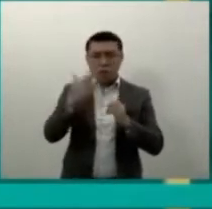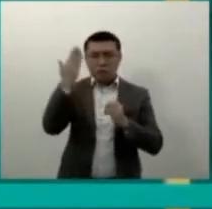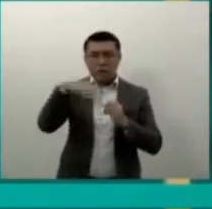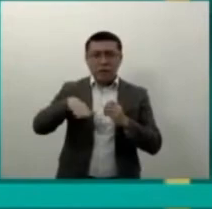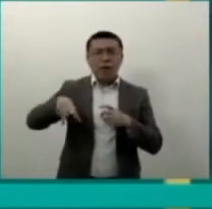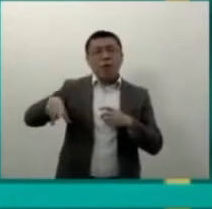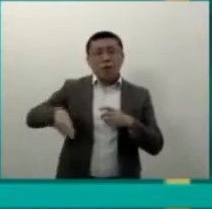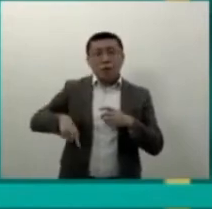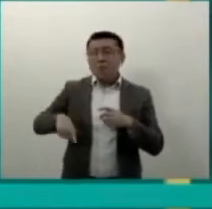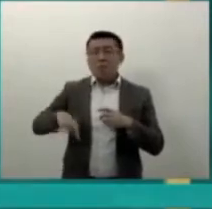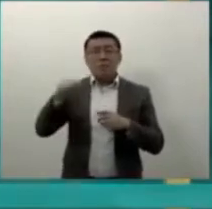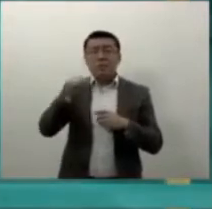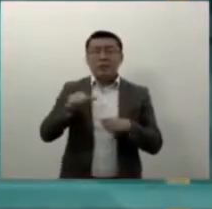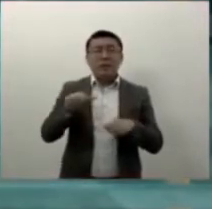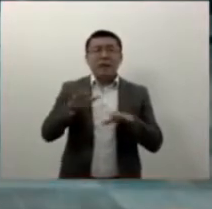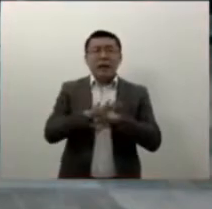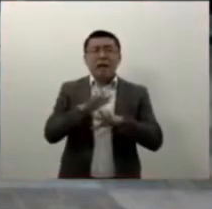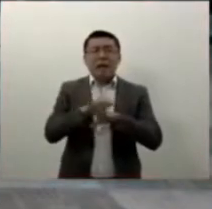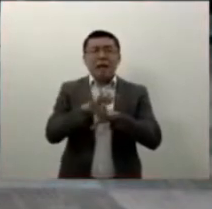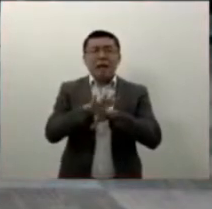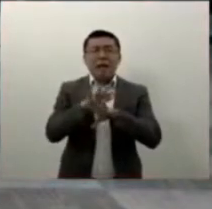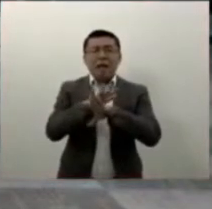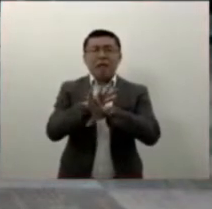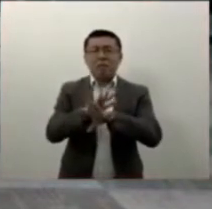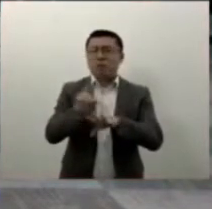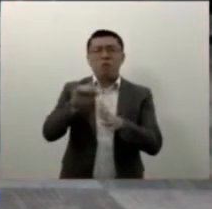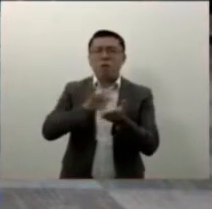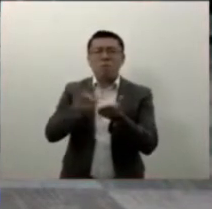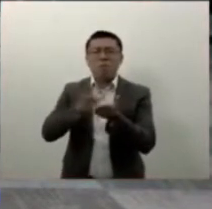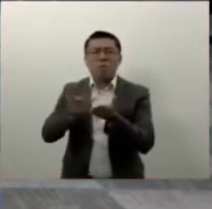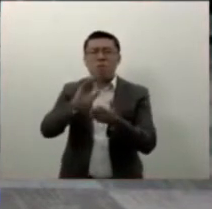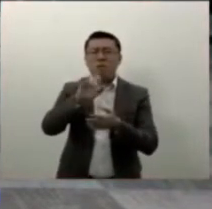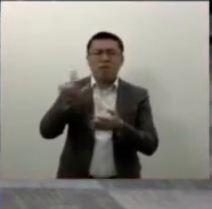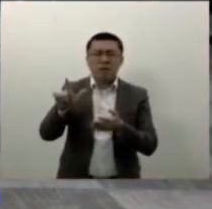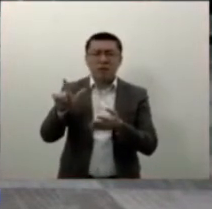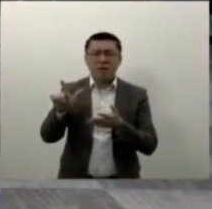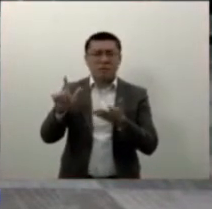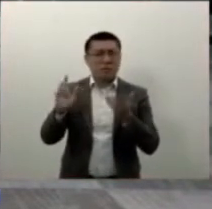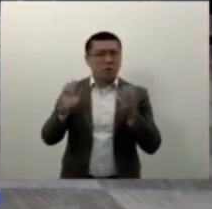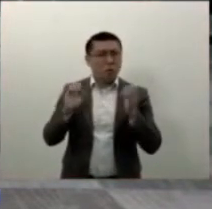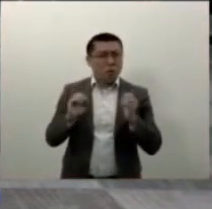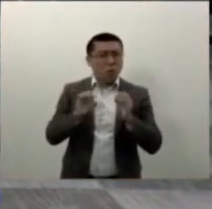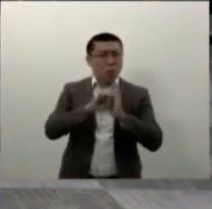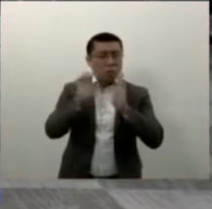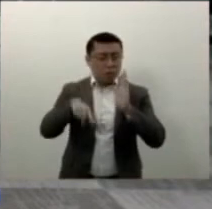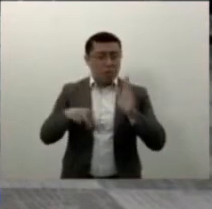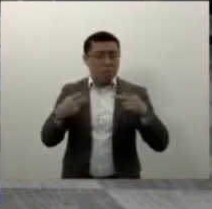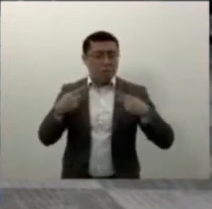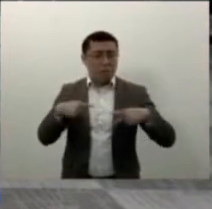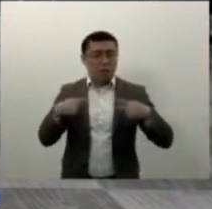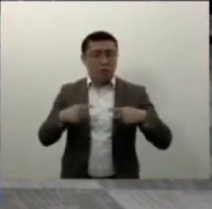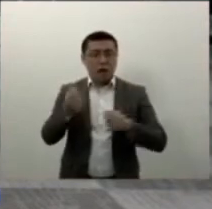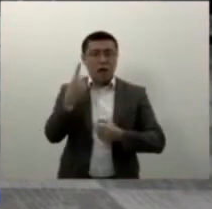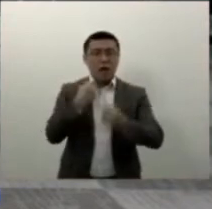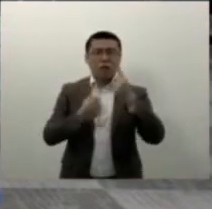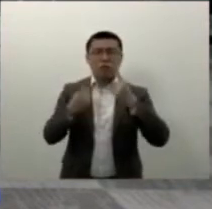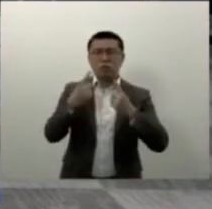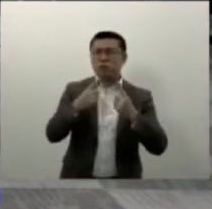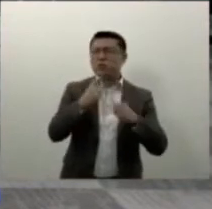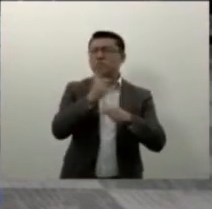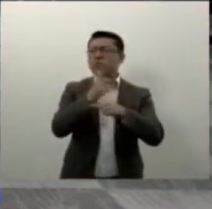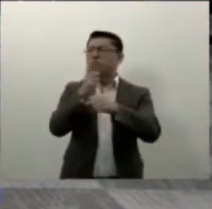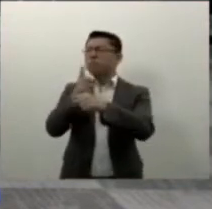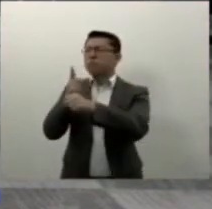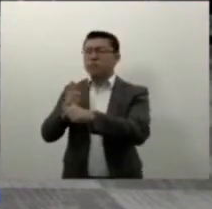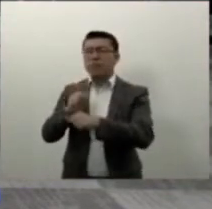turno para apoyar su realización. O en contra de que se impongan criterios de qué libros sí valen,